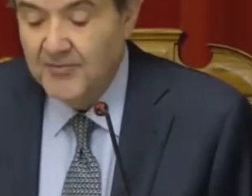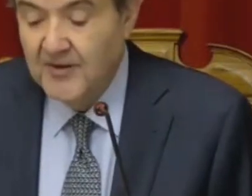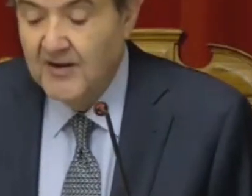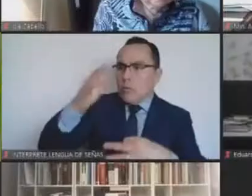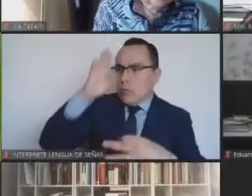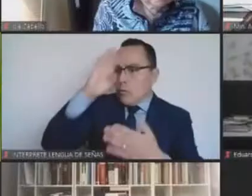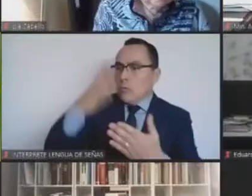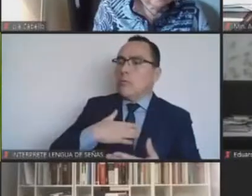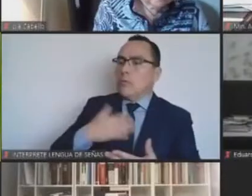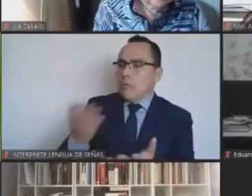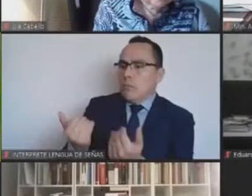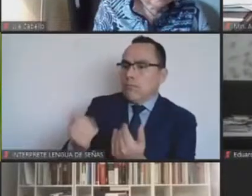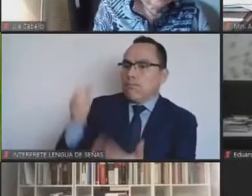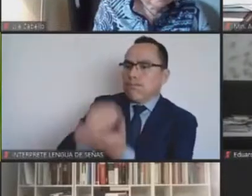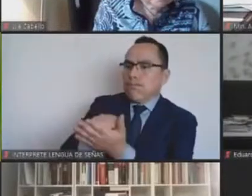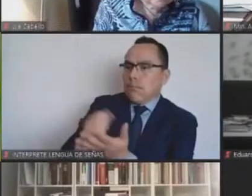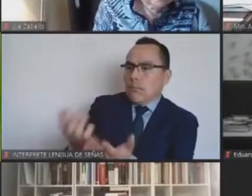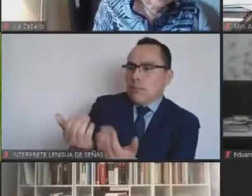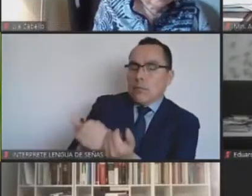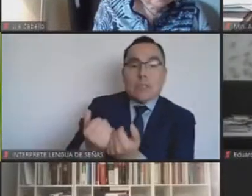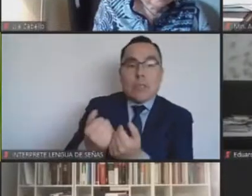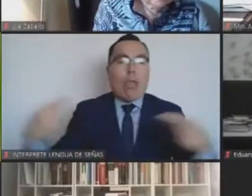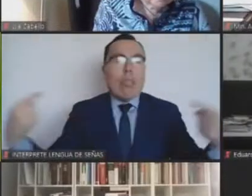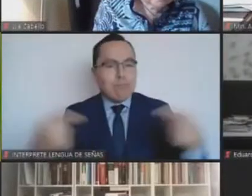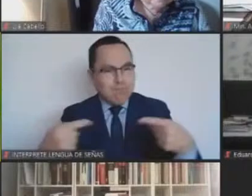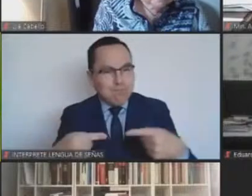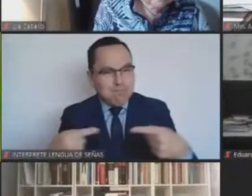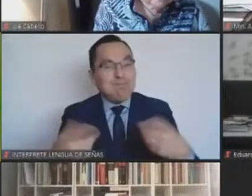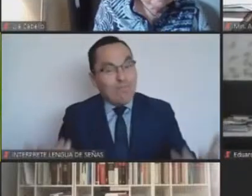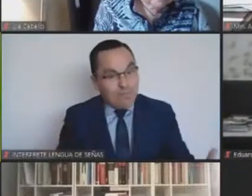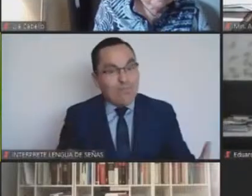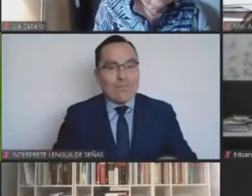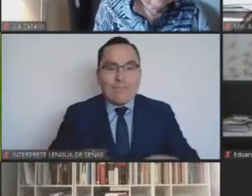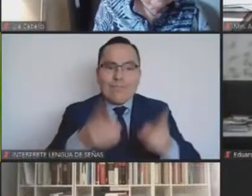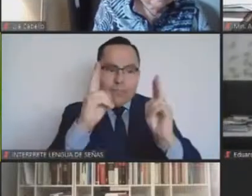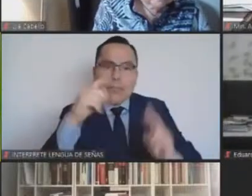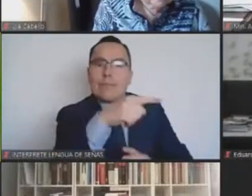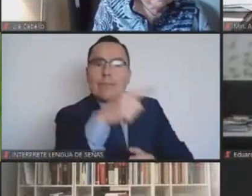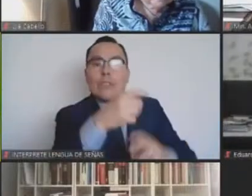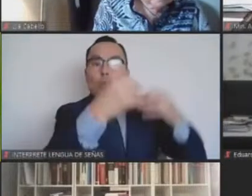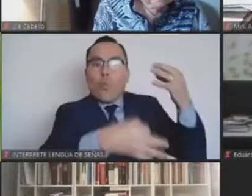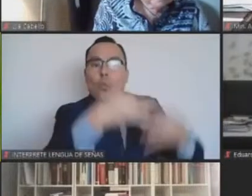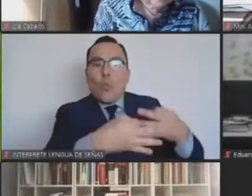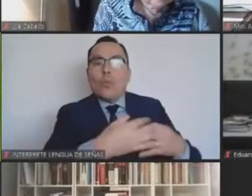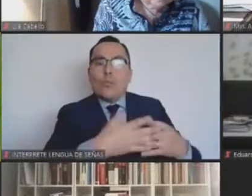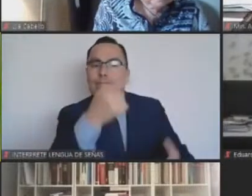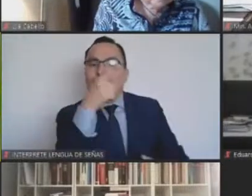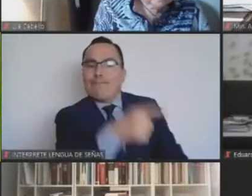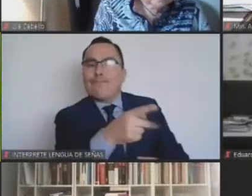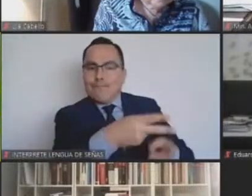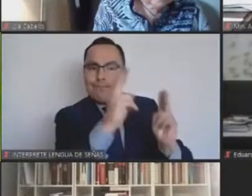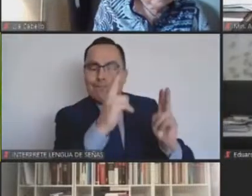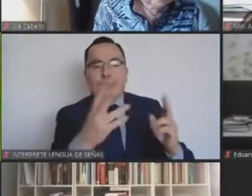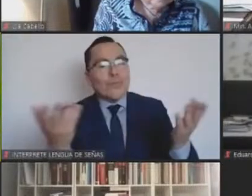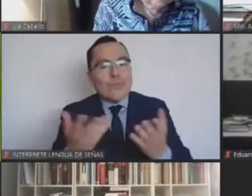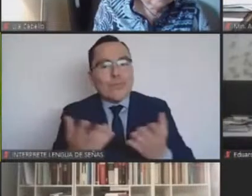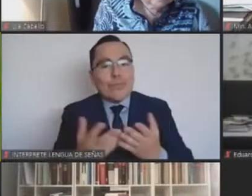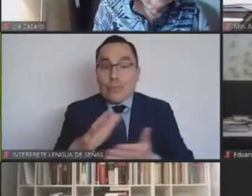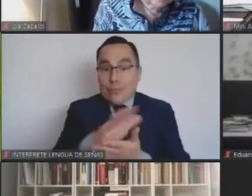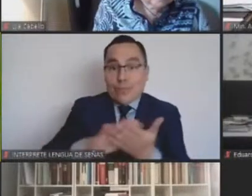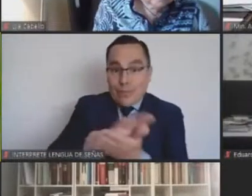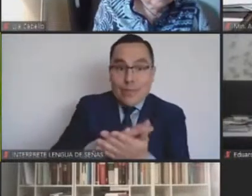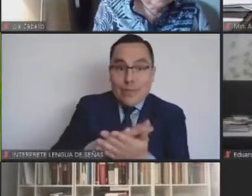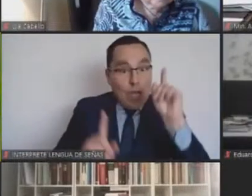judicial. La discusión toma ribetes aún más complejos, por ejemplo, cuando se trata de casos en que